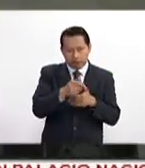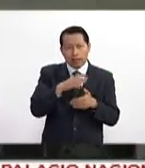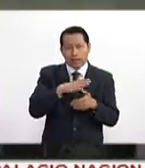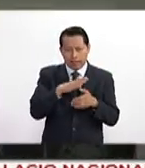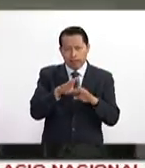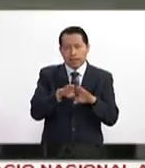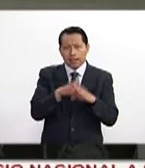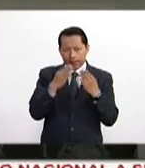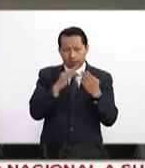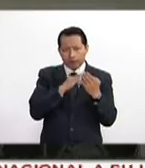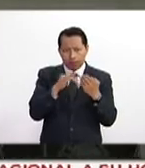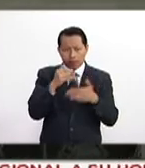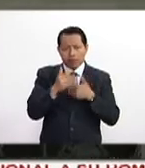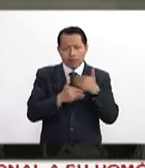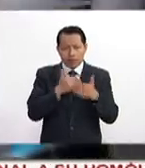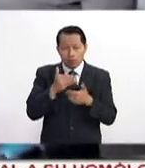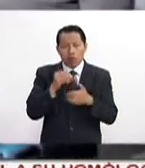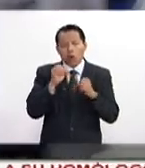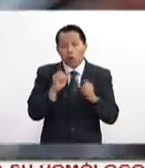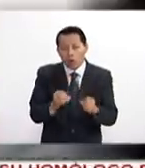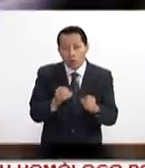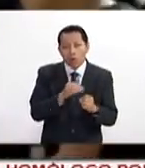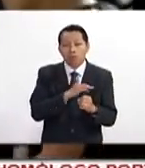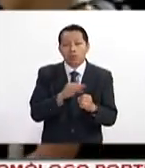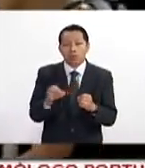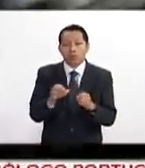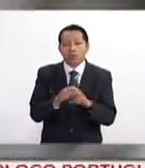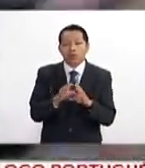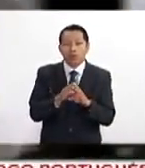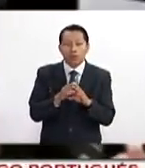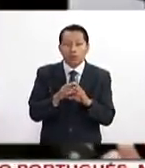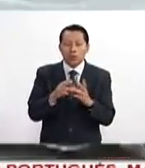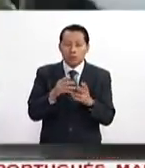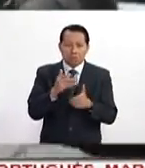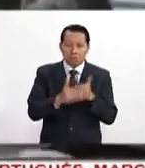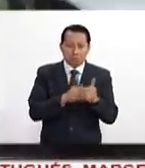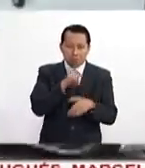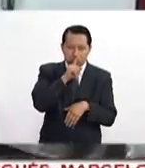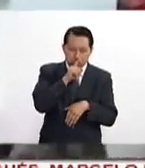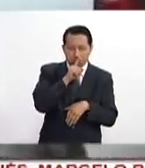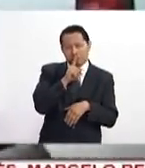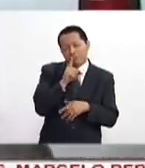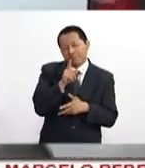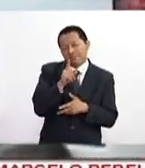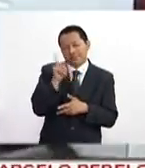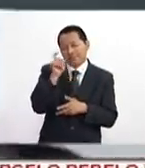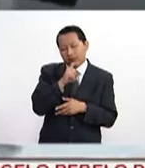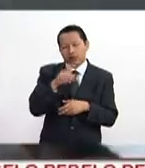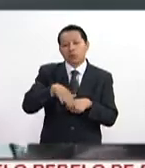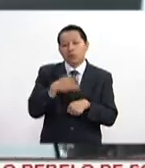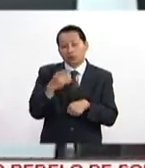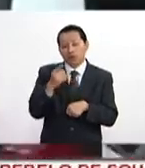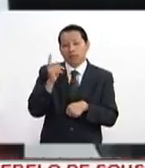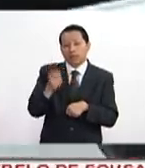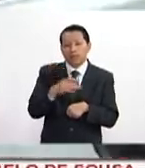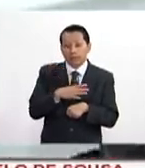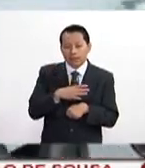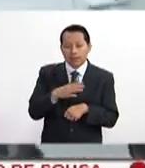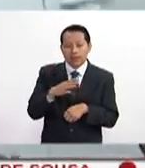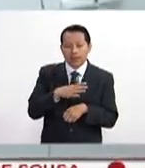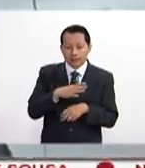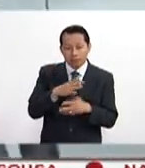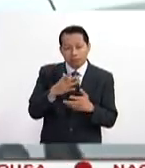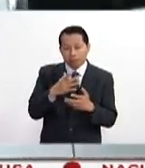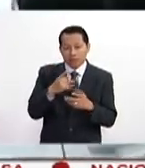abra el procedimiento, o bien una no vinculación a proceso, que es muy poco probable, puesto que ya